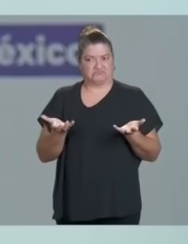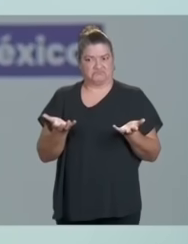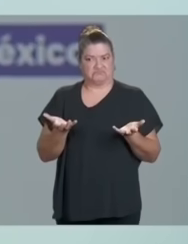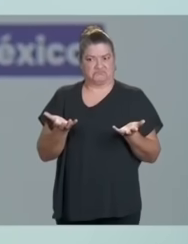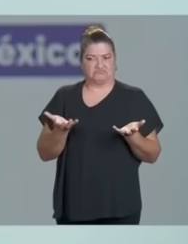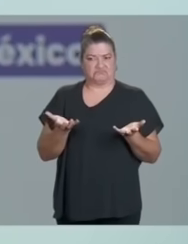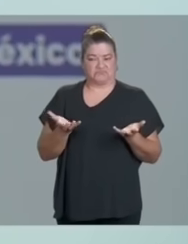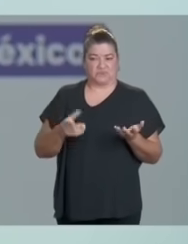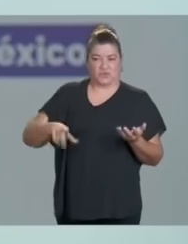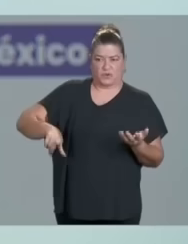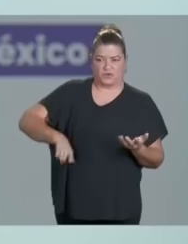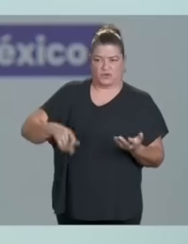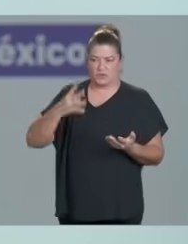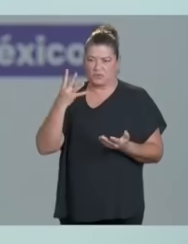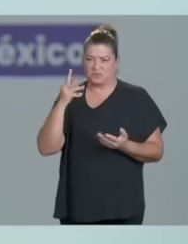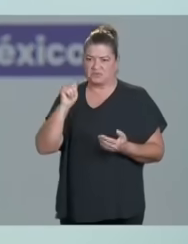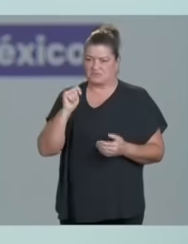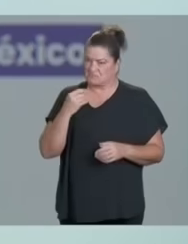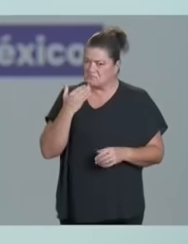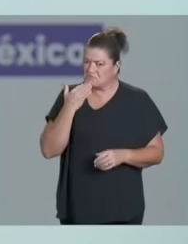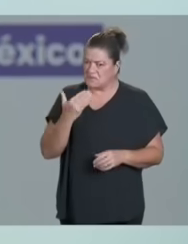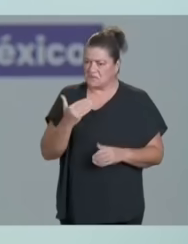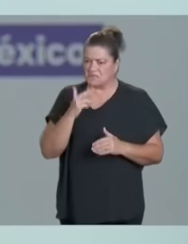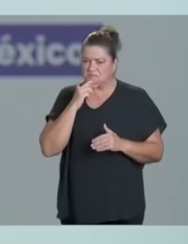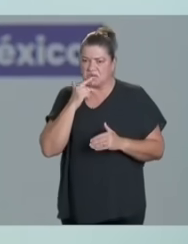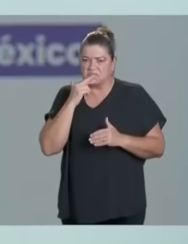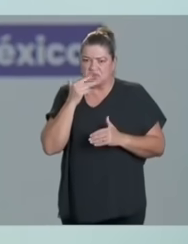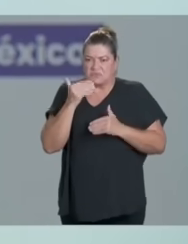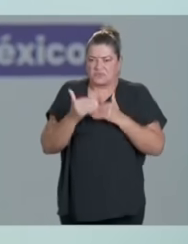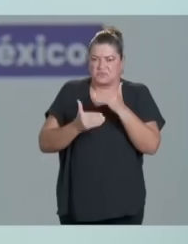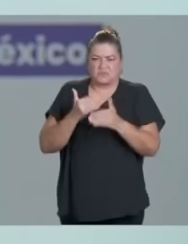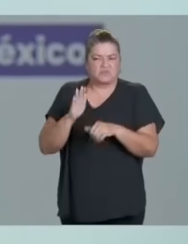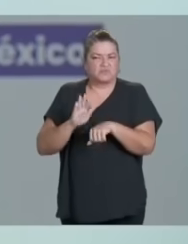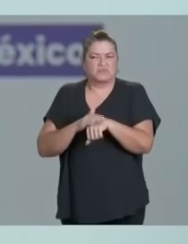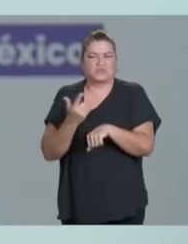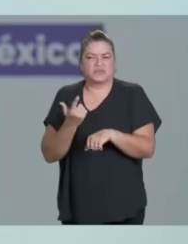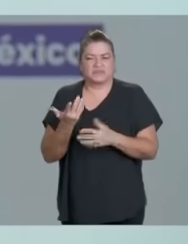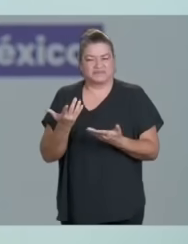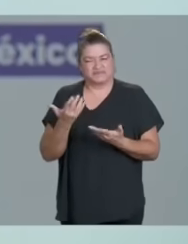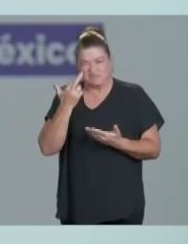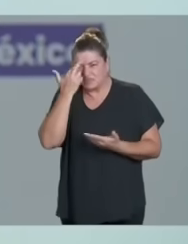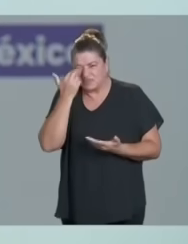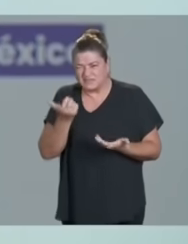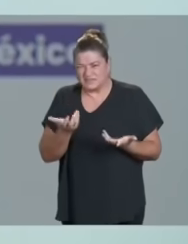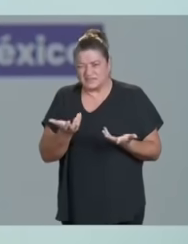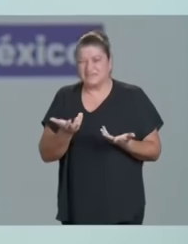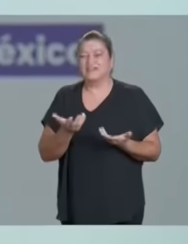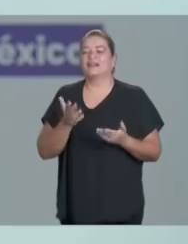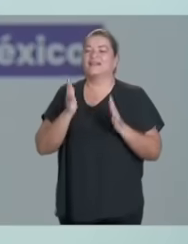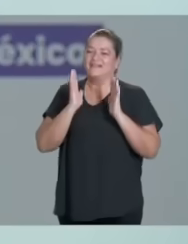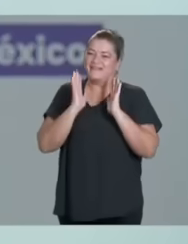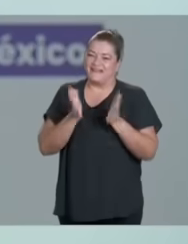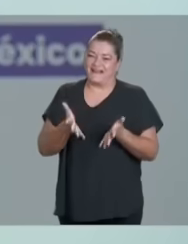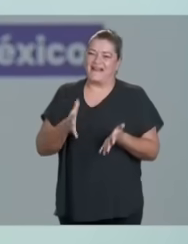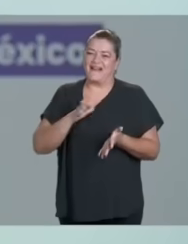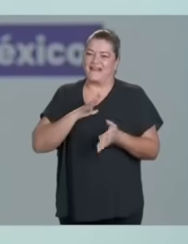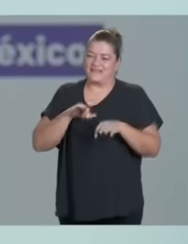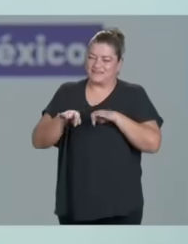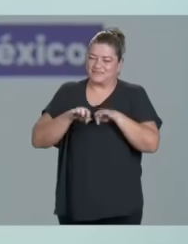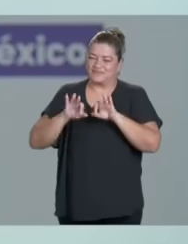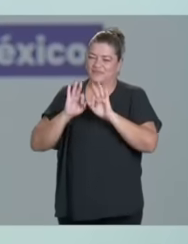la Cuarta Transformación. ¿Por qué hay resultados? Pues porque cambió el modelo. Estamos hablando de